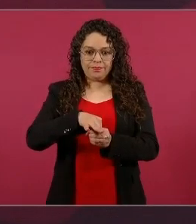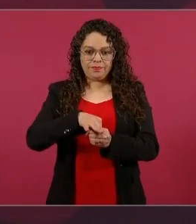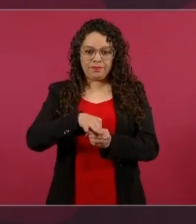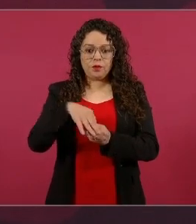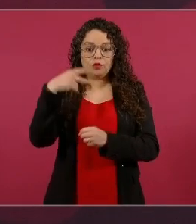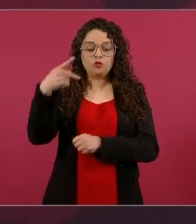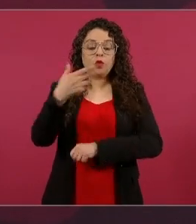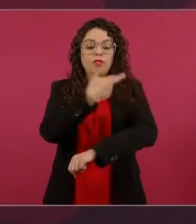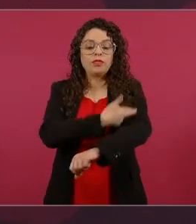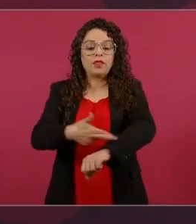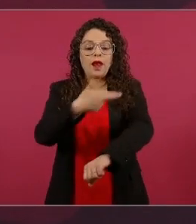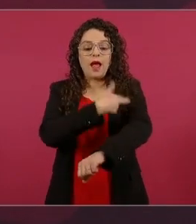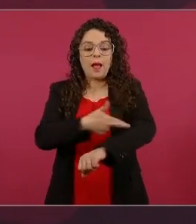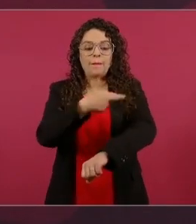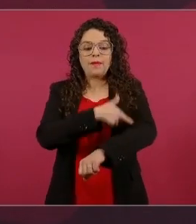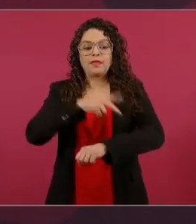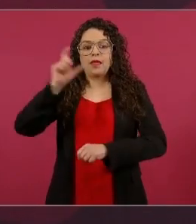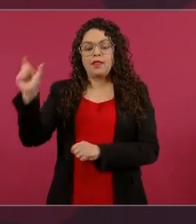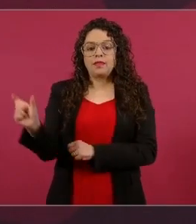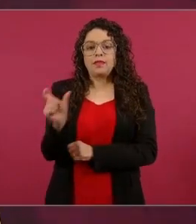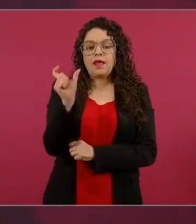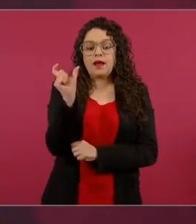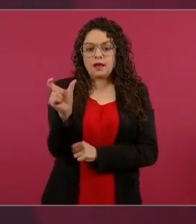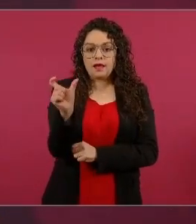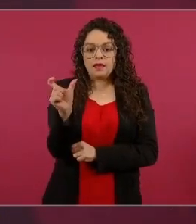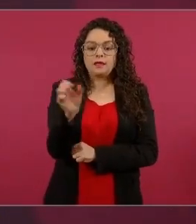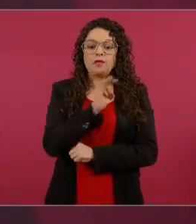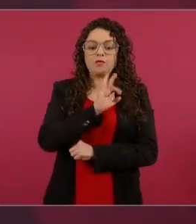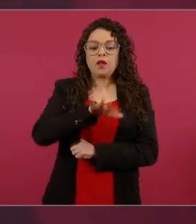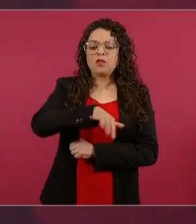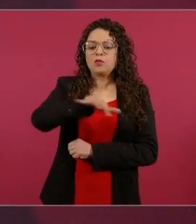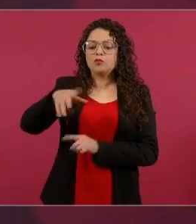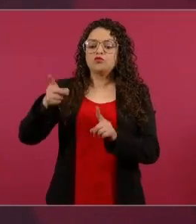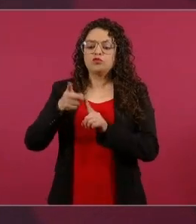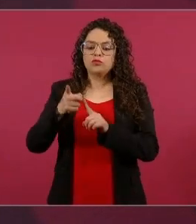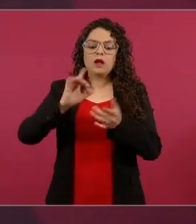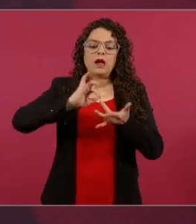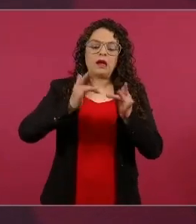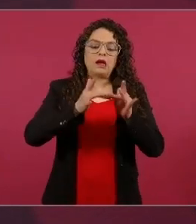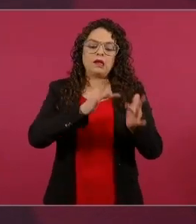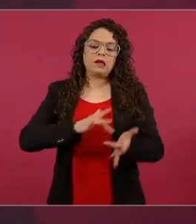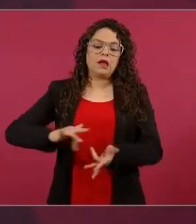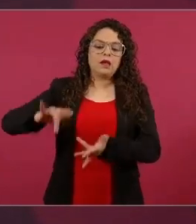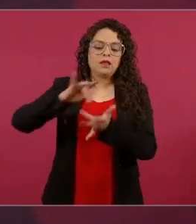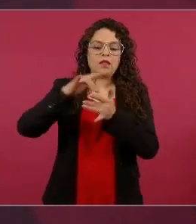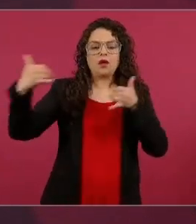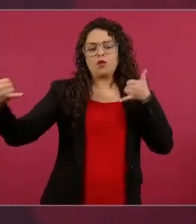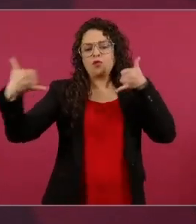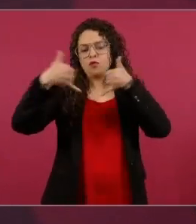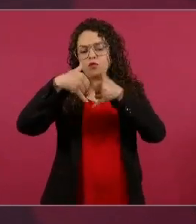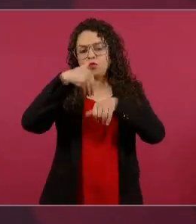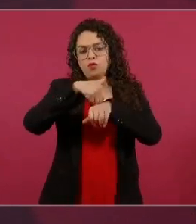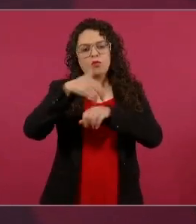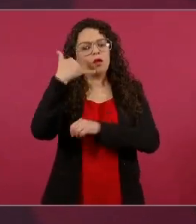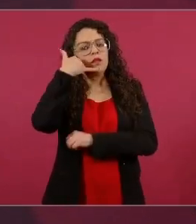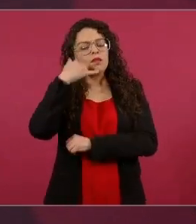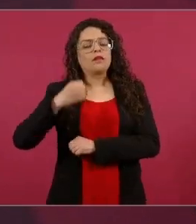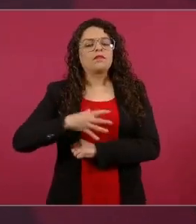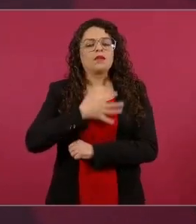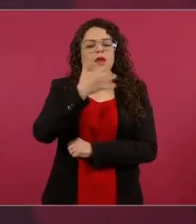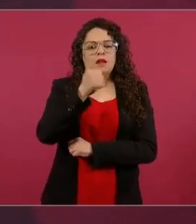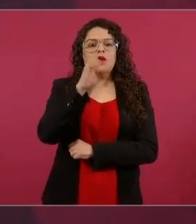trámite de su tarjeta nos puede buscar a través de las redes sociales en la línea de bienestar acudir a